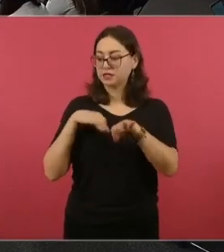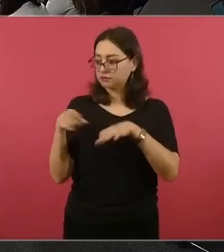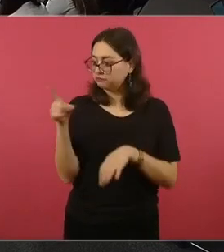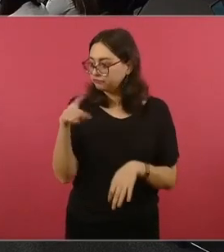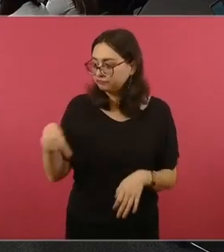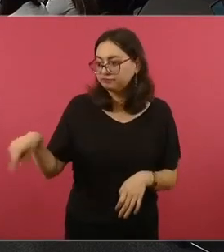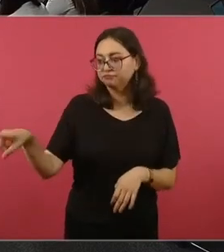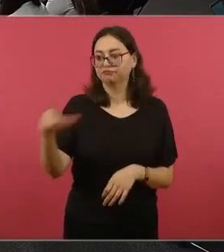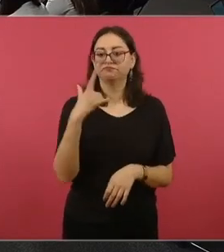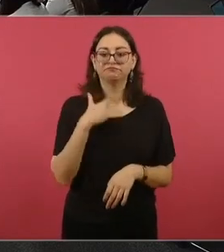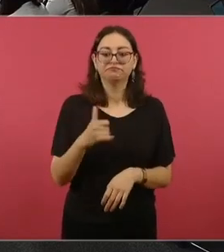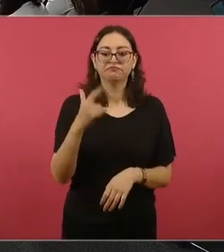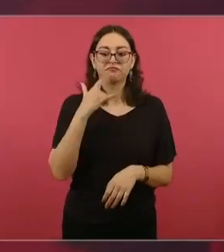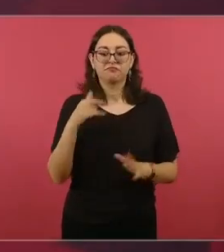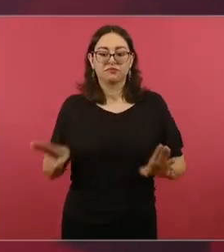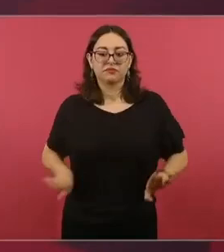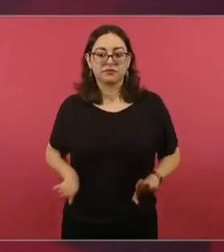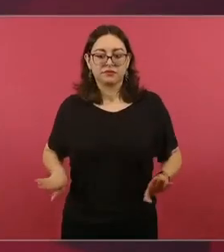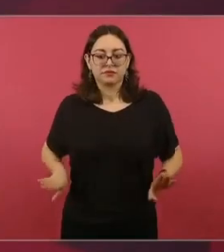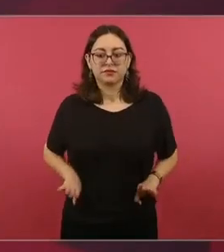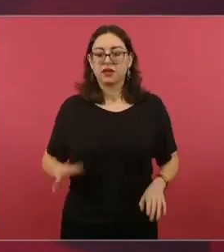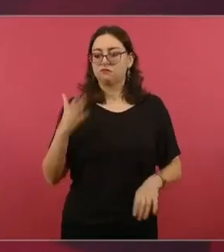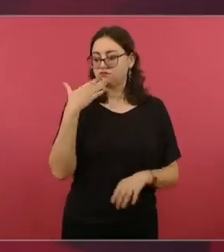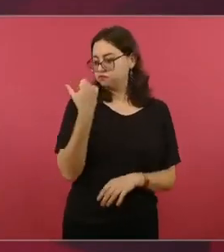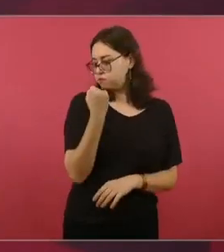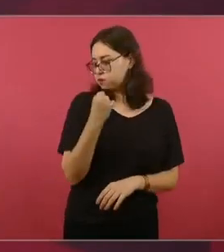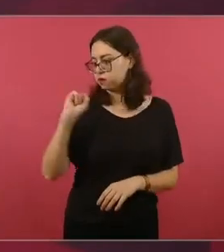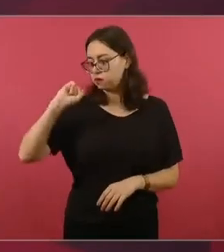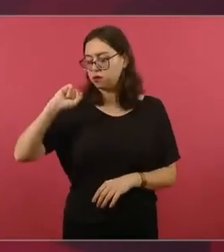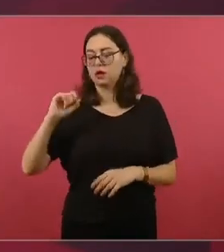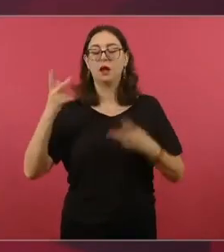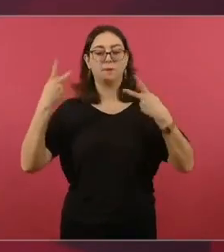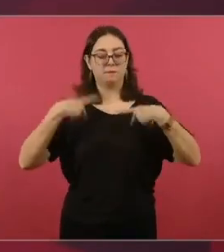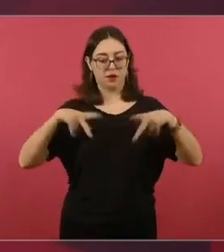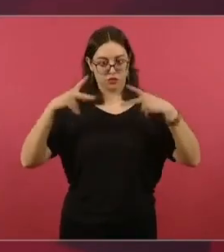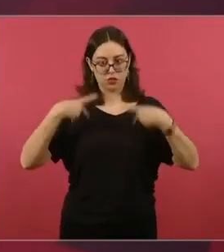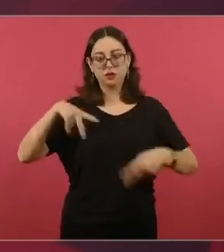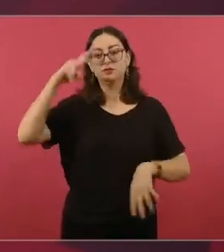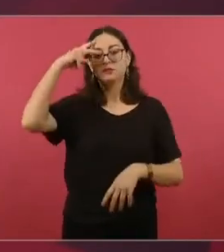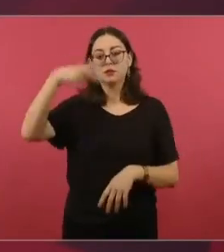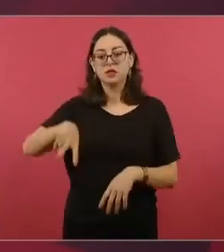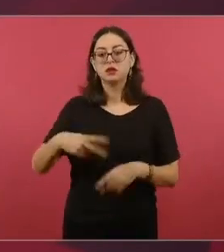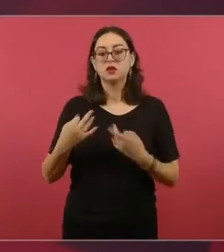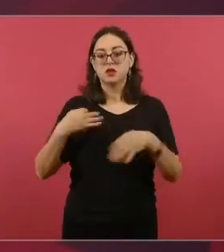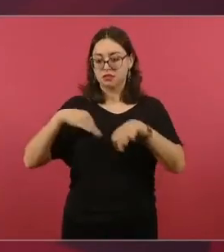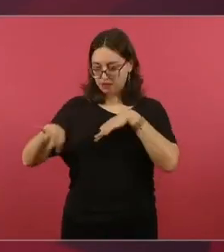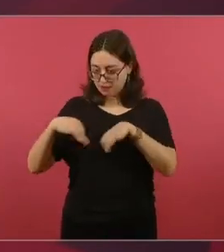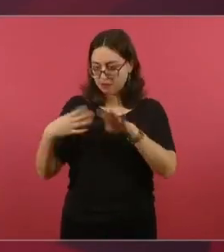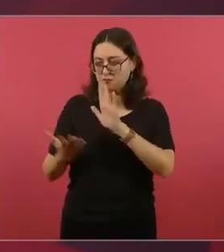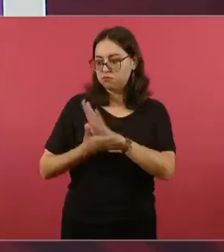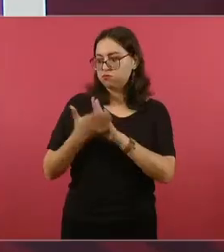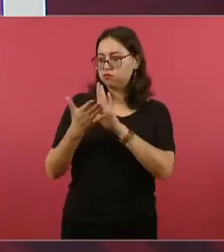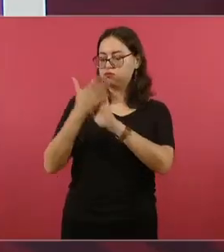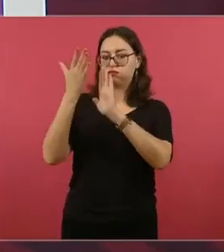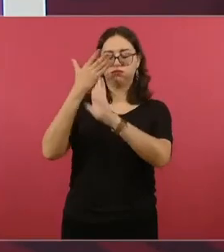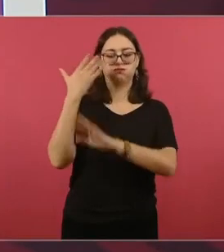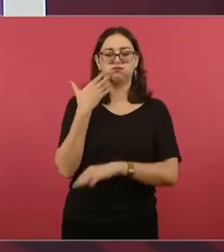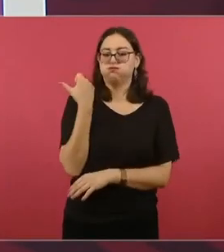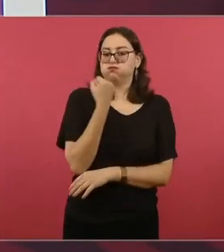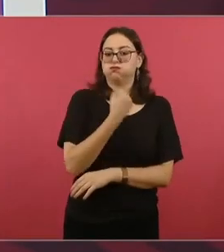En general, los de la industria de la construcción, los trabajadores mexicanos son excepcionales.